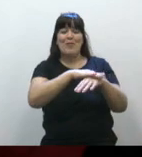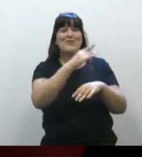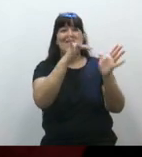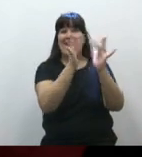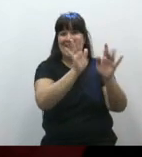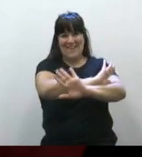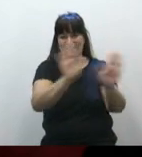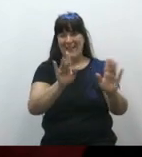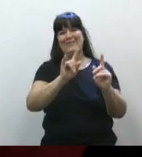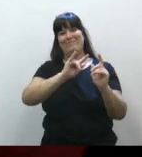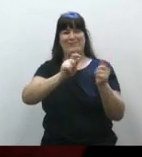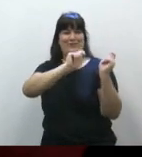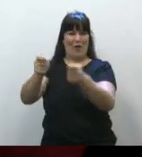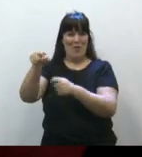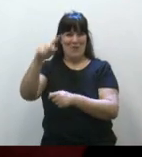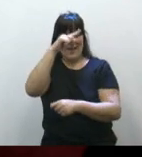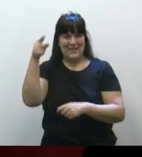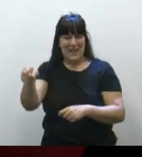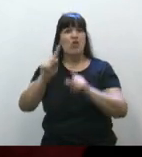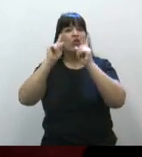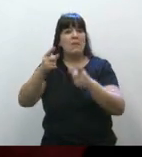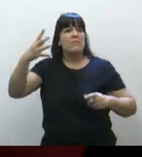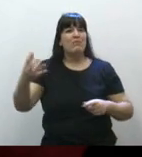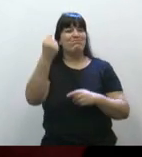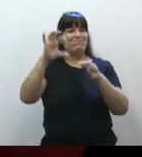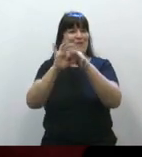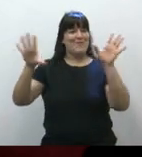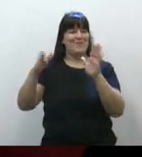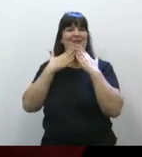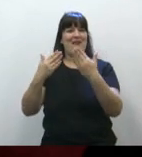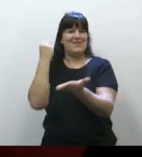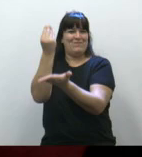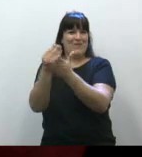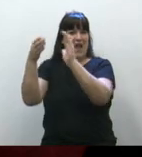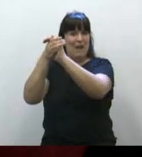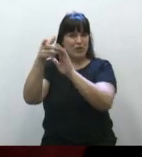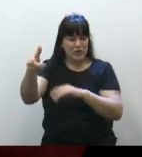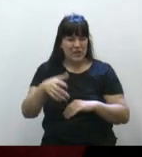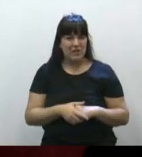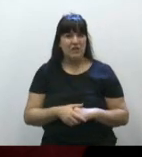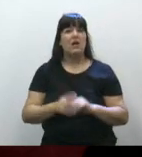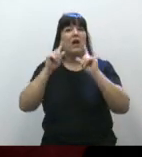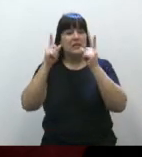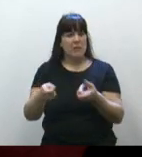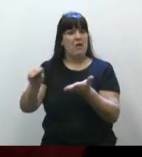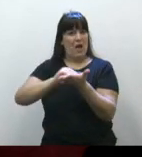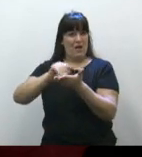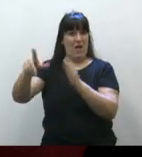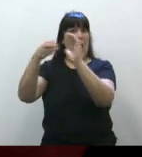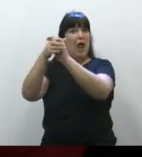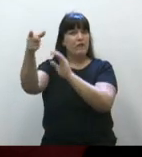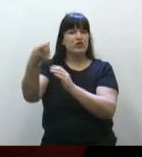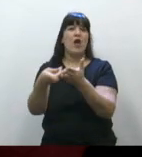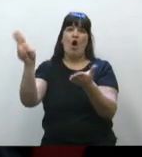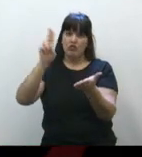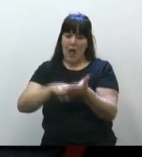volvemos nuevamente con la recuperación democrática con alfonsín y el doctor alfonsín vuelve a poner